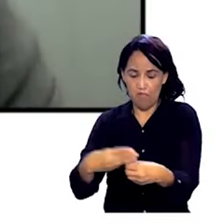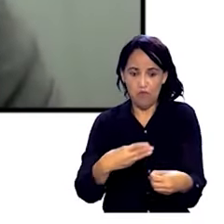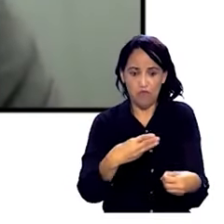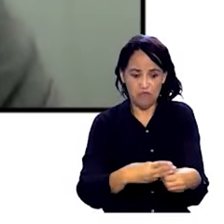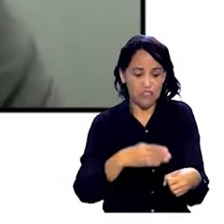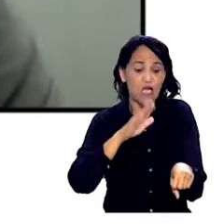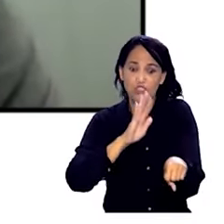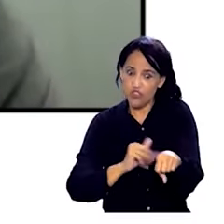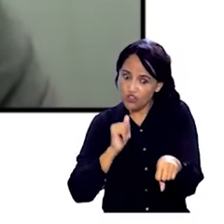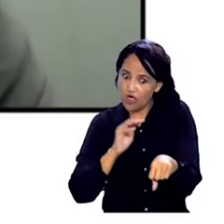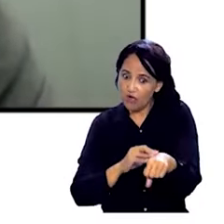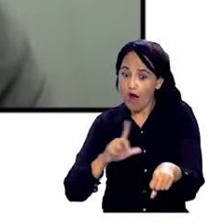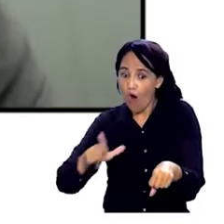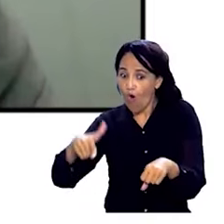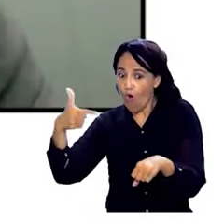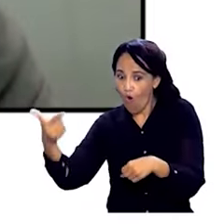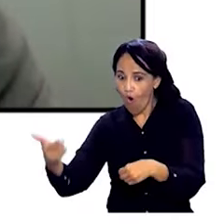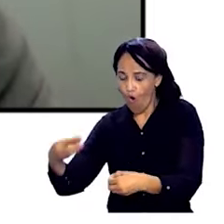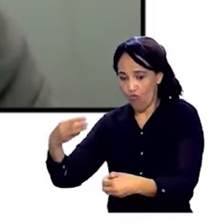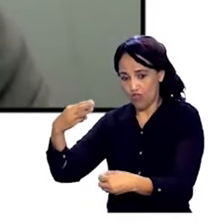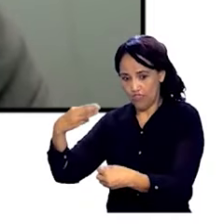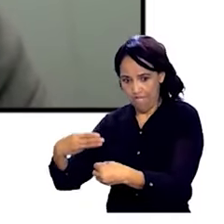embajada embajador